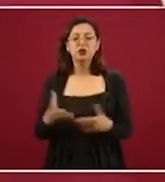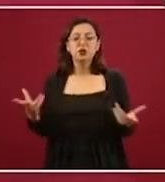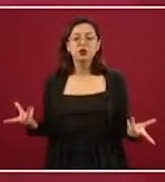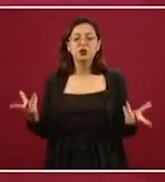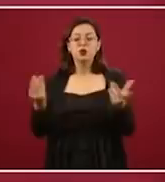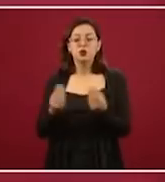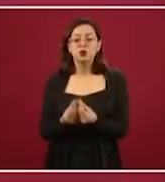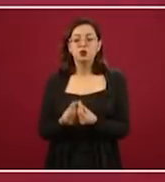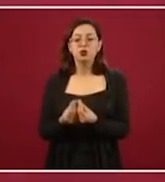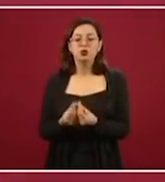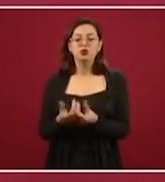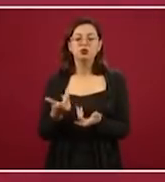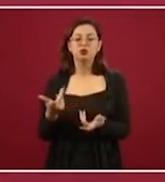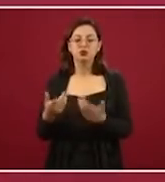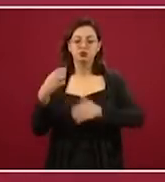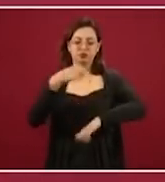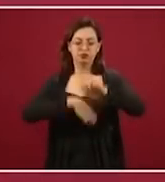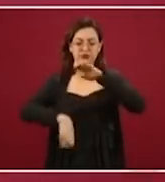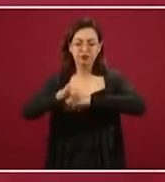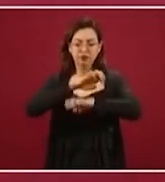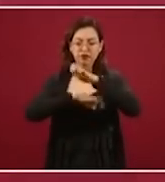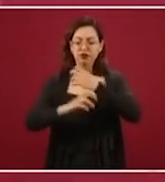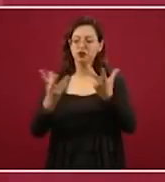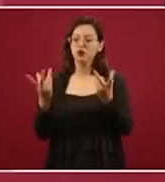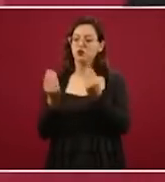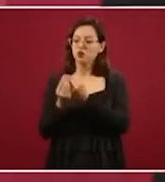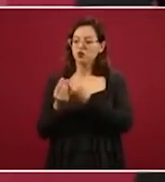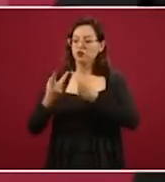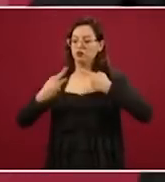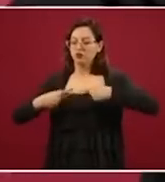coordinación con el sector empresarial, con el sector obrero.